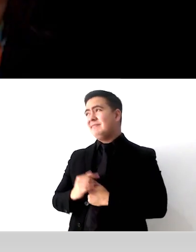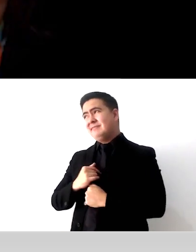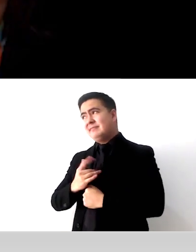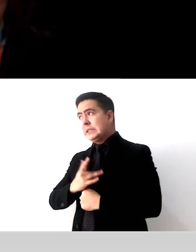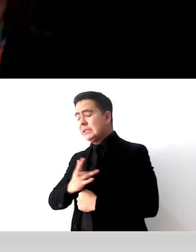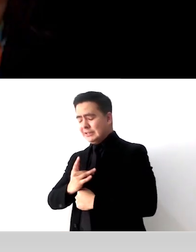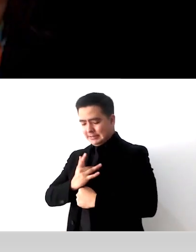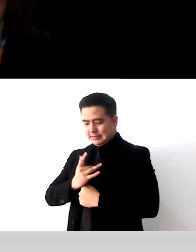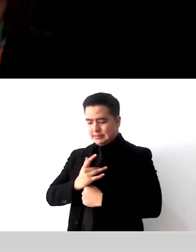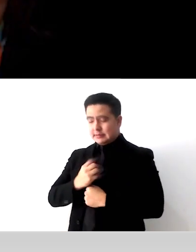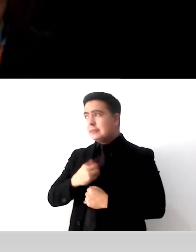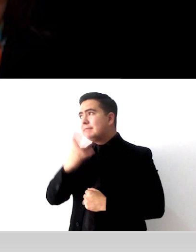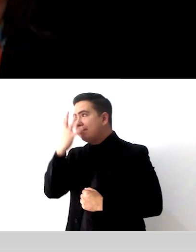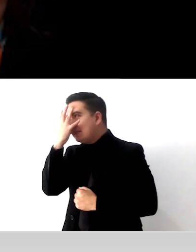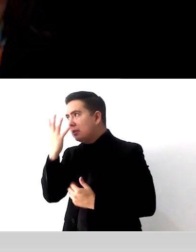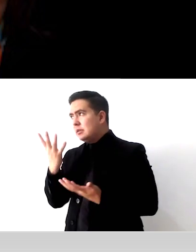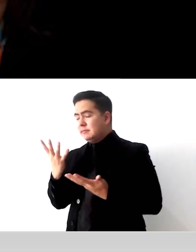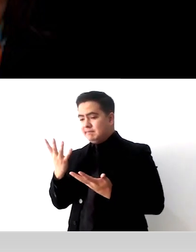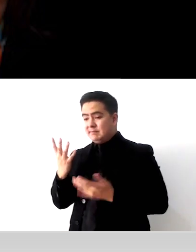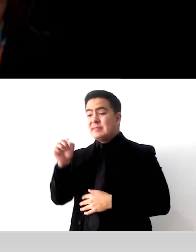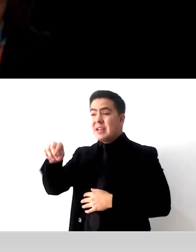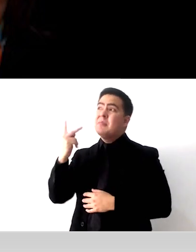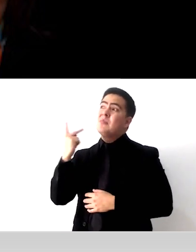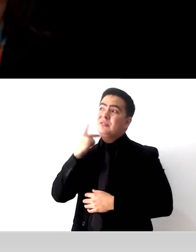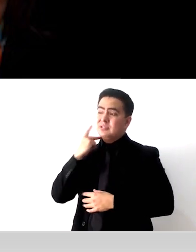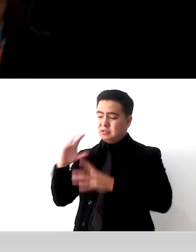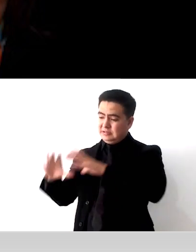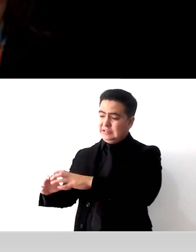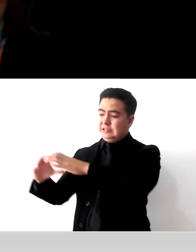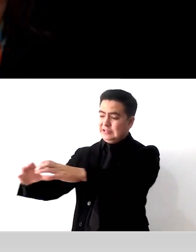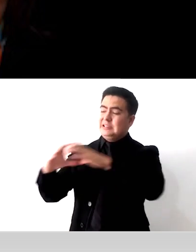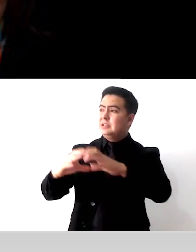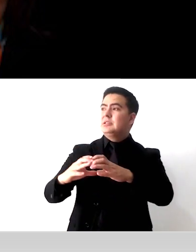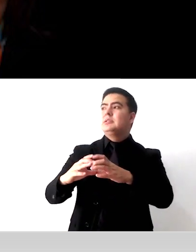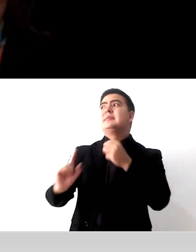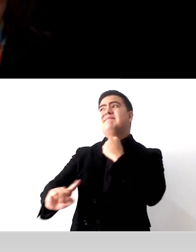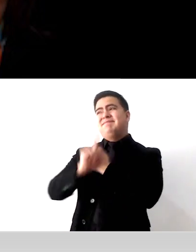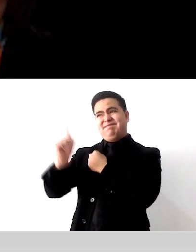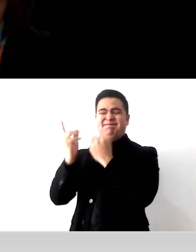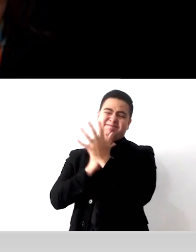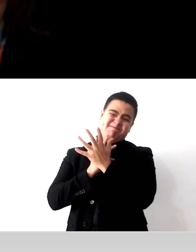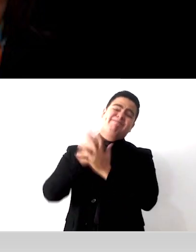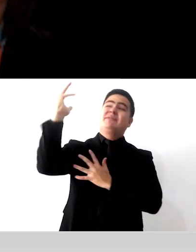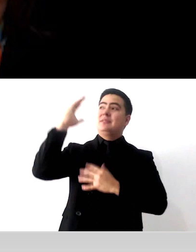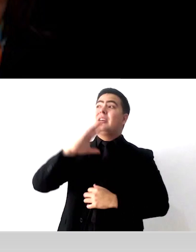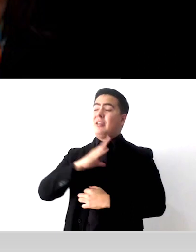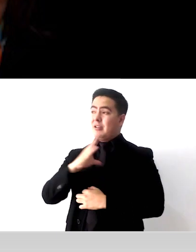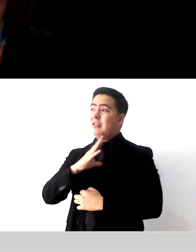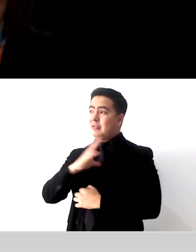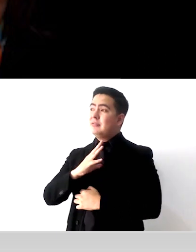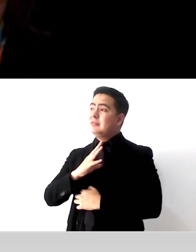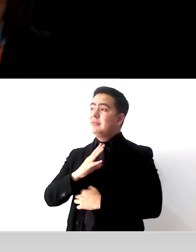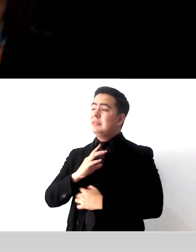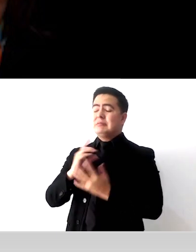da mucha pena decirlo, pero es el espacio en el que más ejemplos podemos encontrar de violencia política en razón